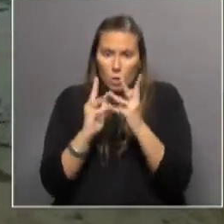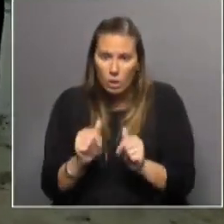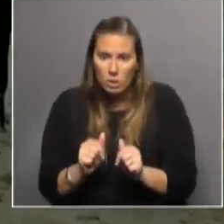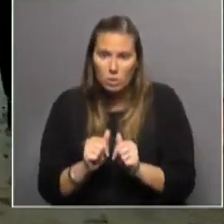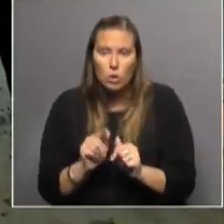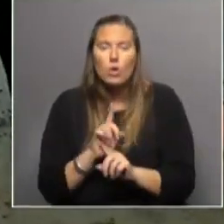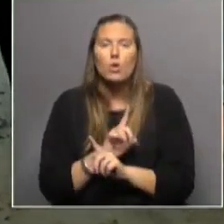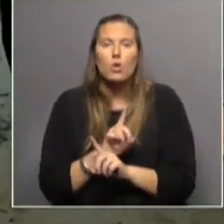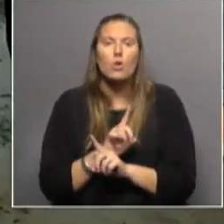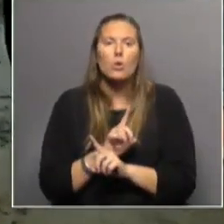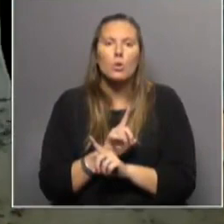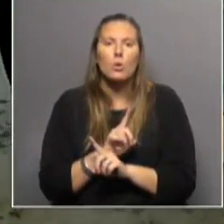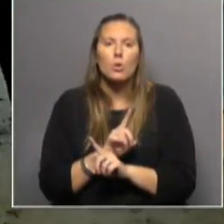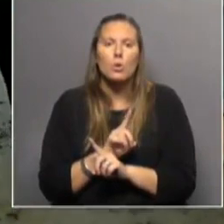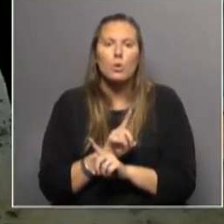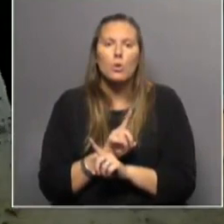es,